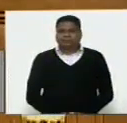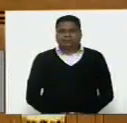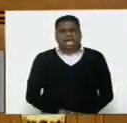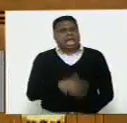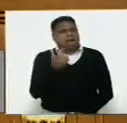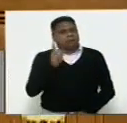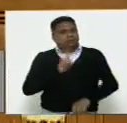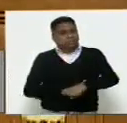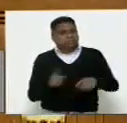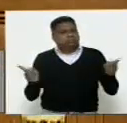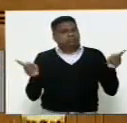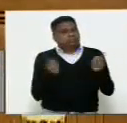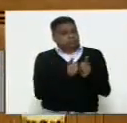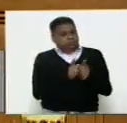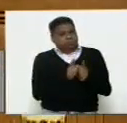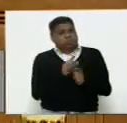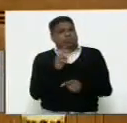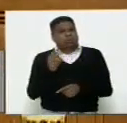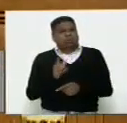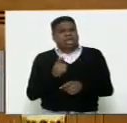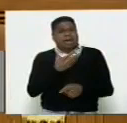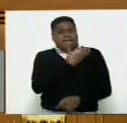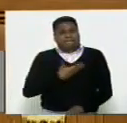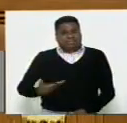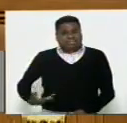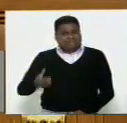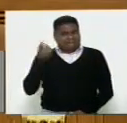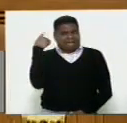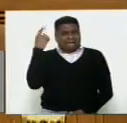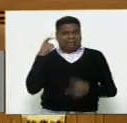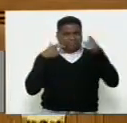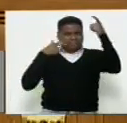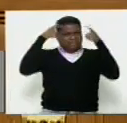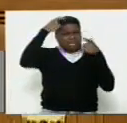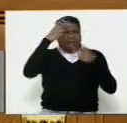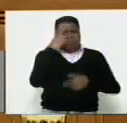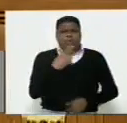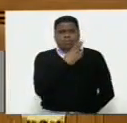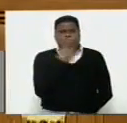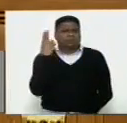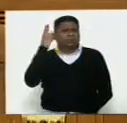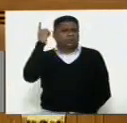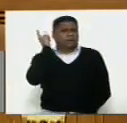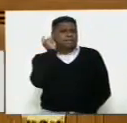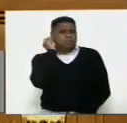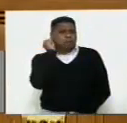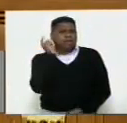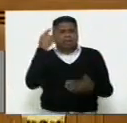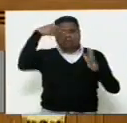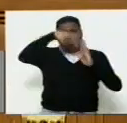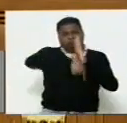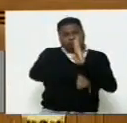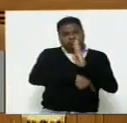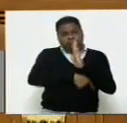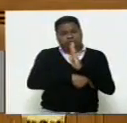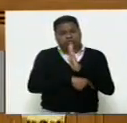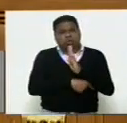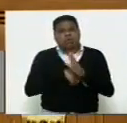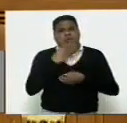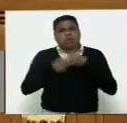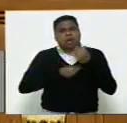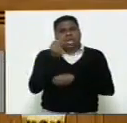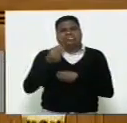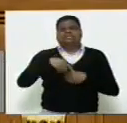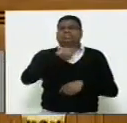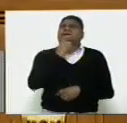el comandante Hugo Chávez demostró su compromiso con las mujeres y su vocación profundamente feminista con la creación en el